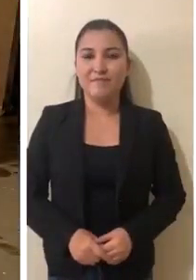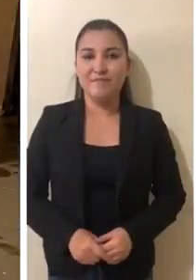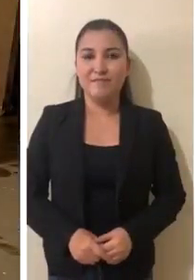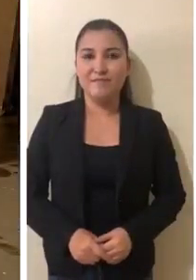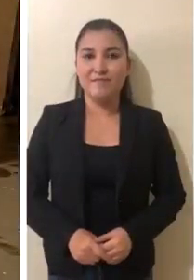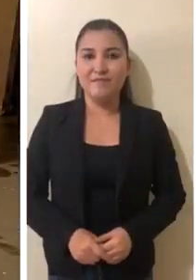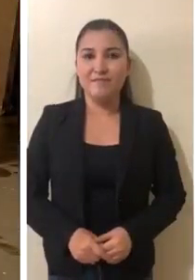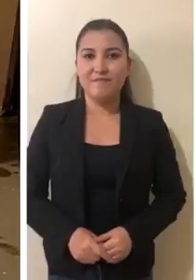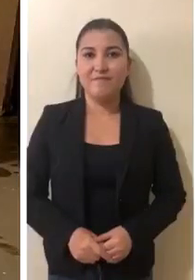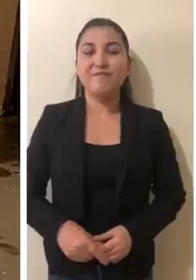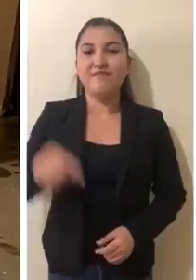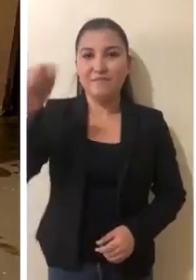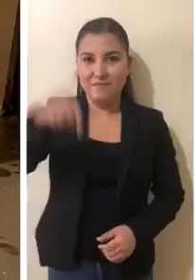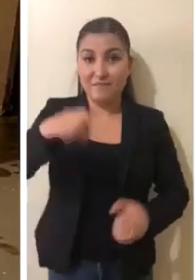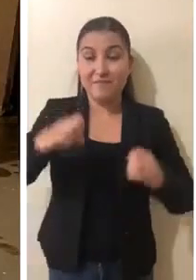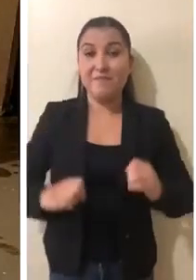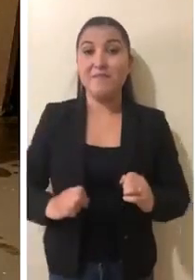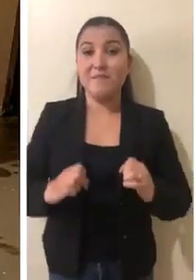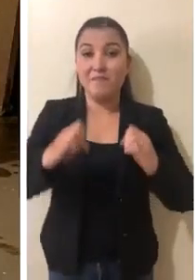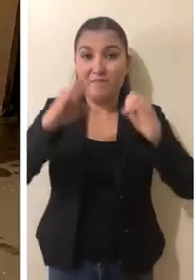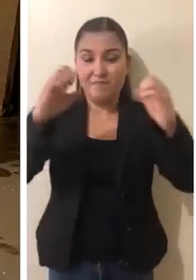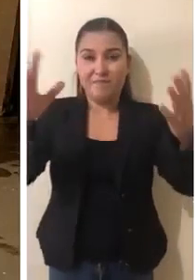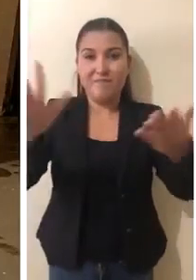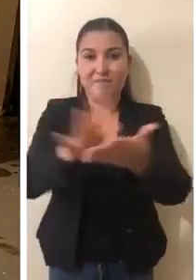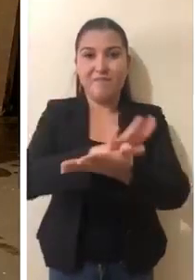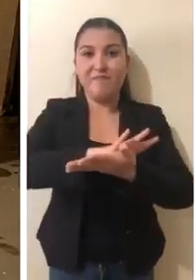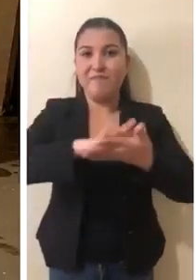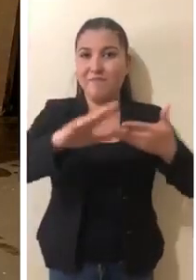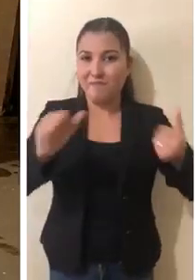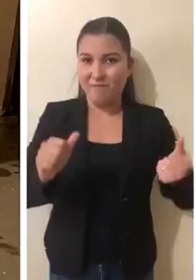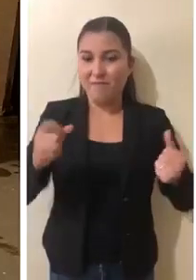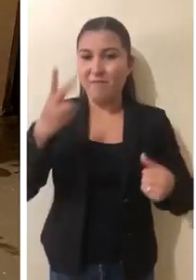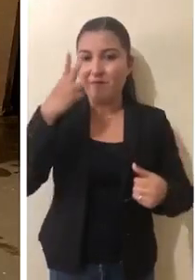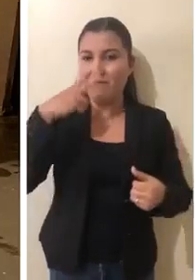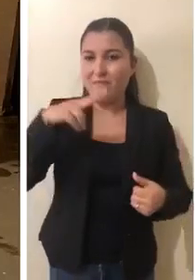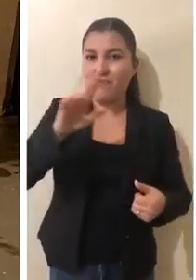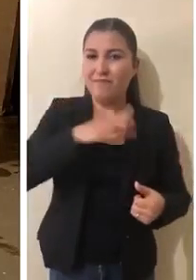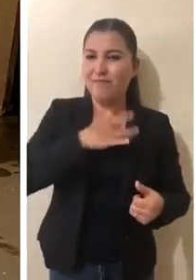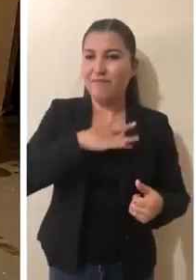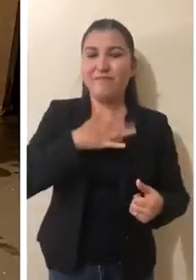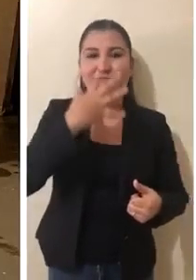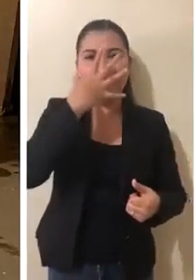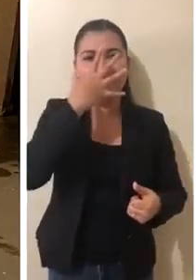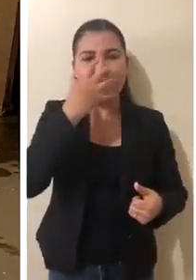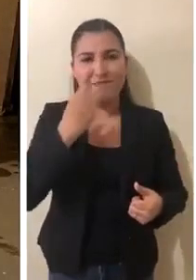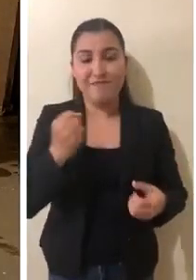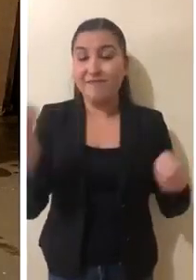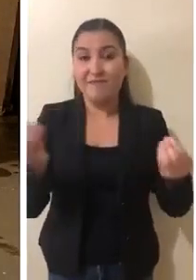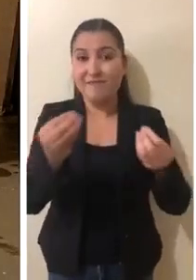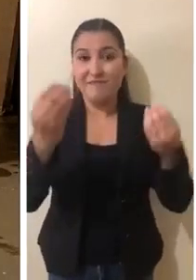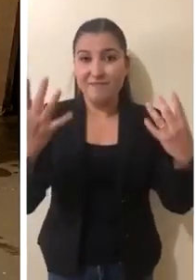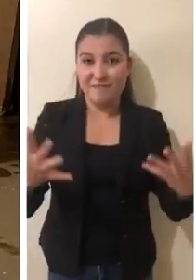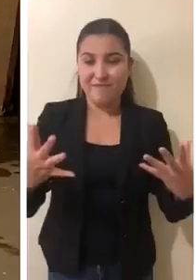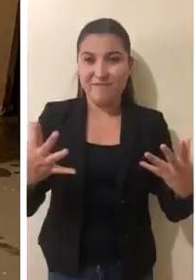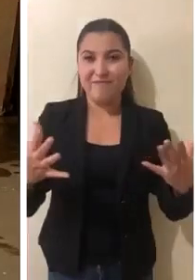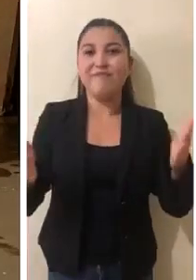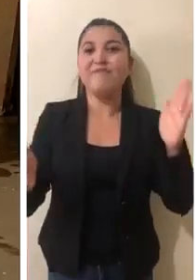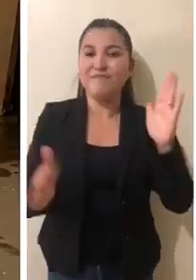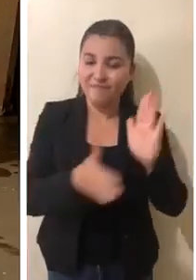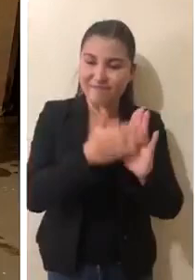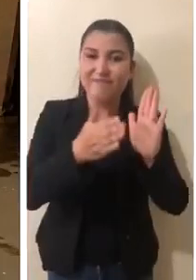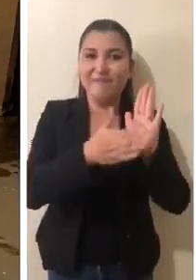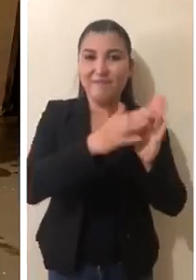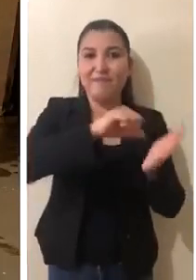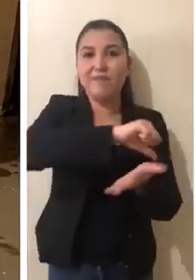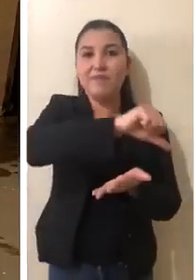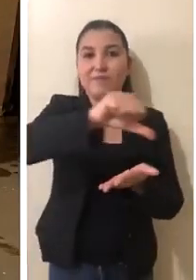Aquí, en estas ruinas que dan vergüenza, haremos un centro nacional